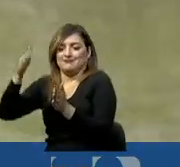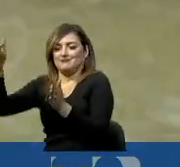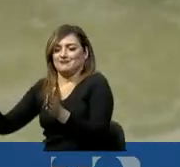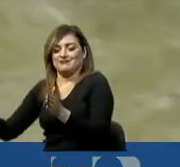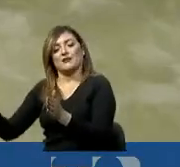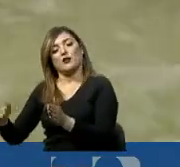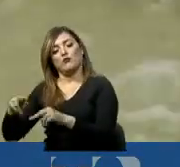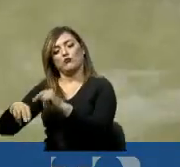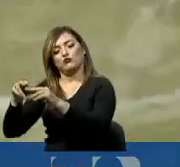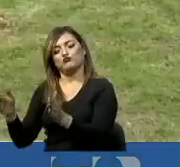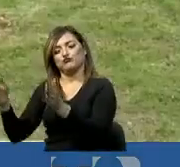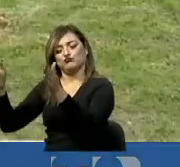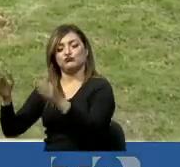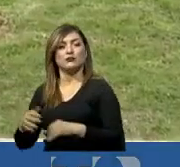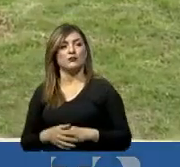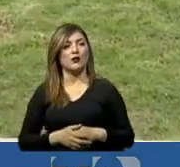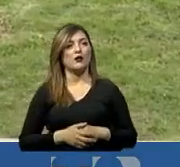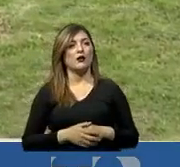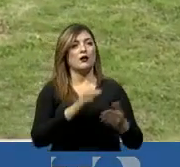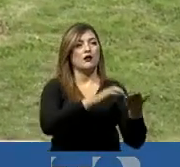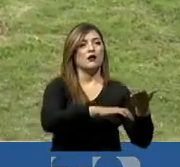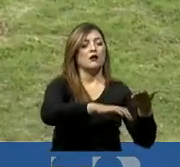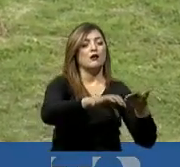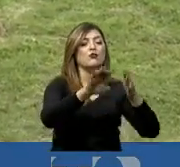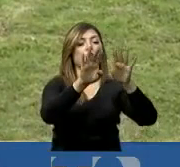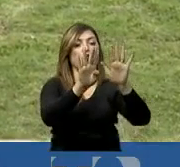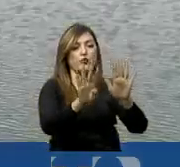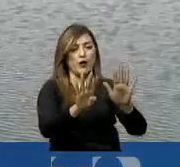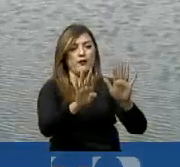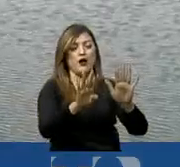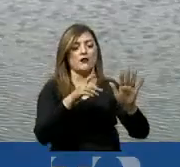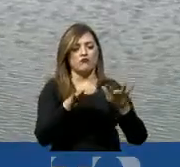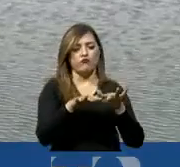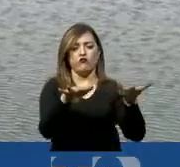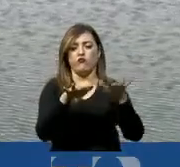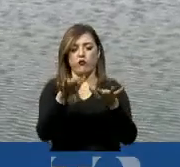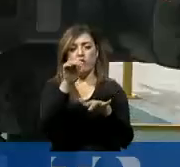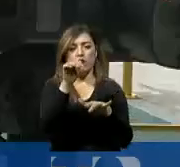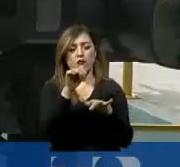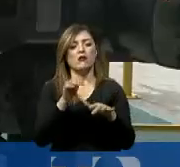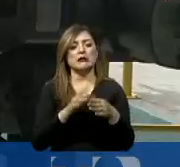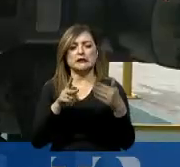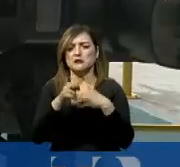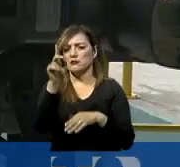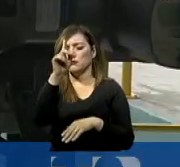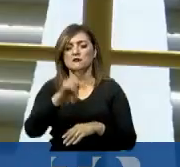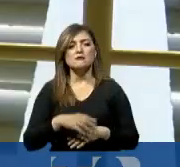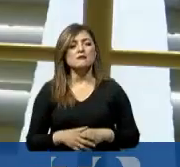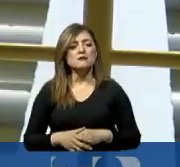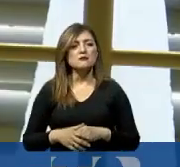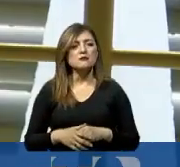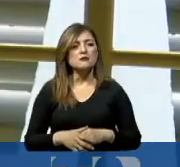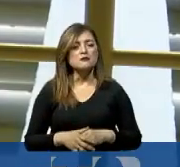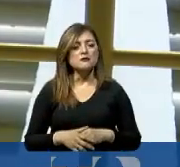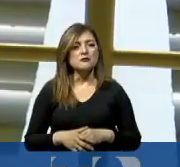parroquias del nororiente de Quito. La presidenta del GAT parroquial de Tumbaco explica la problemática que varios sectores atravesaban al iniciar